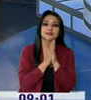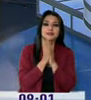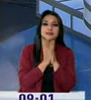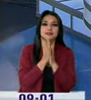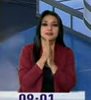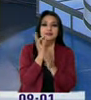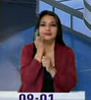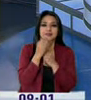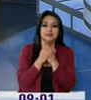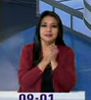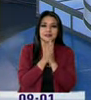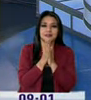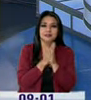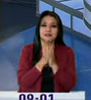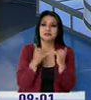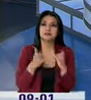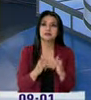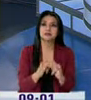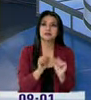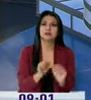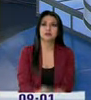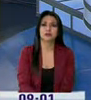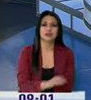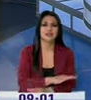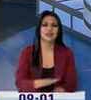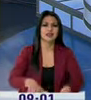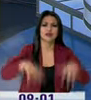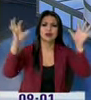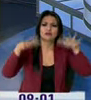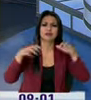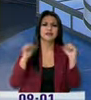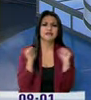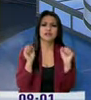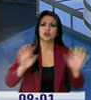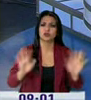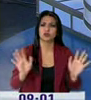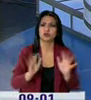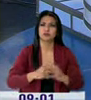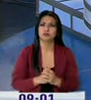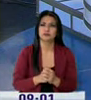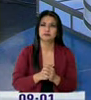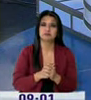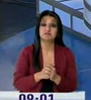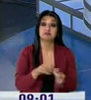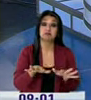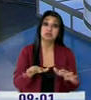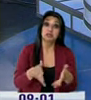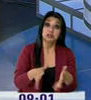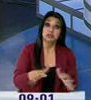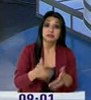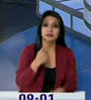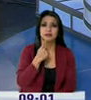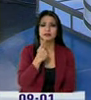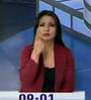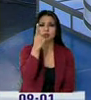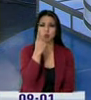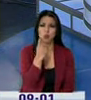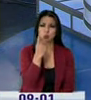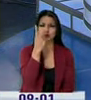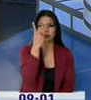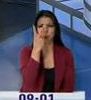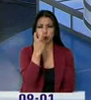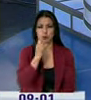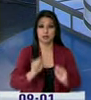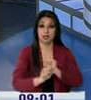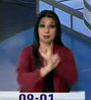que eso nos abrigue durante algunos días más. Bueno, que pasen esos días de frío. Más o menos entre las 11, 12,